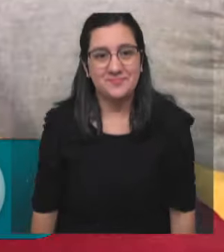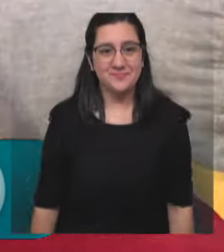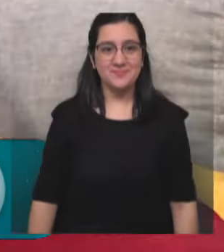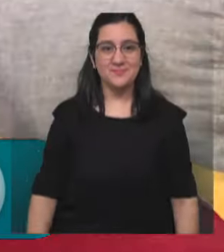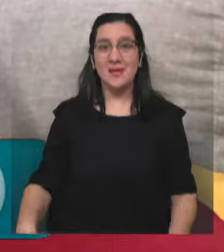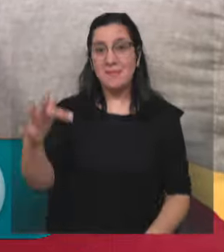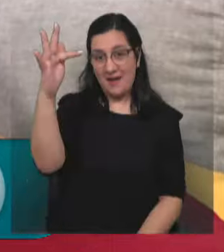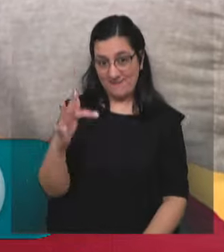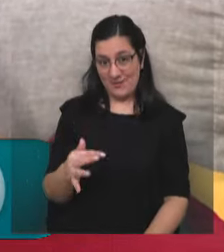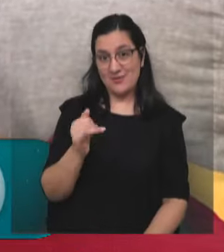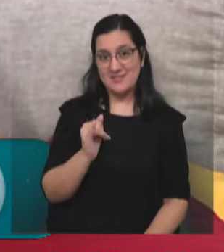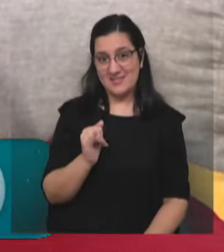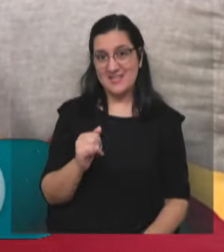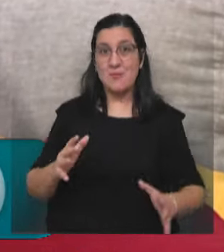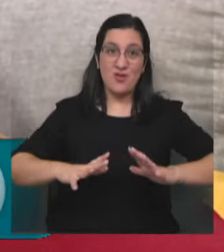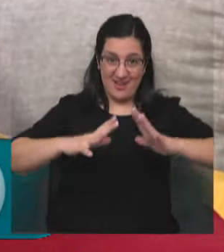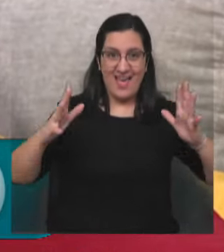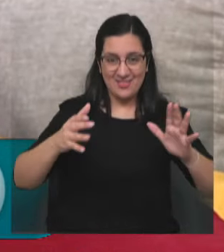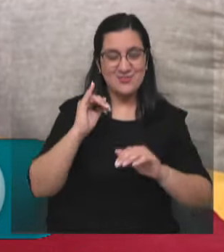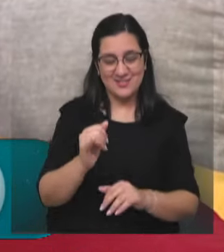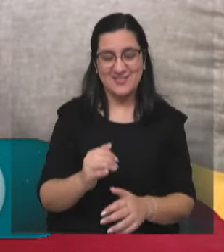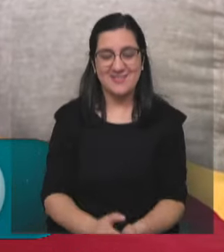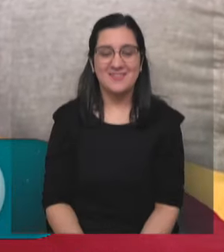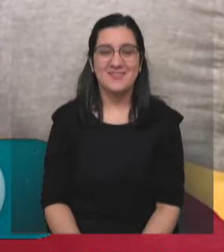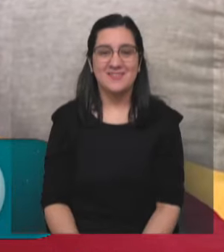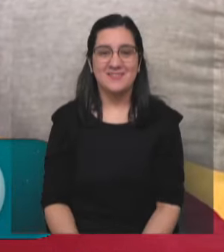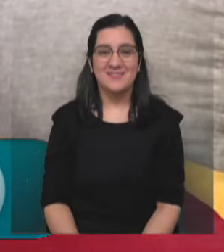Para Fito entonces sería una escala gigantesca.